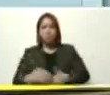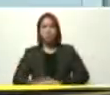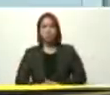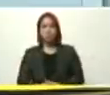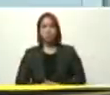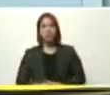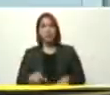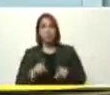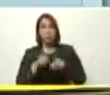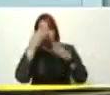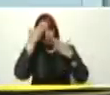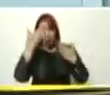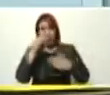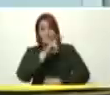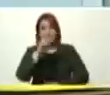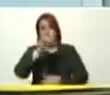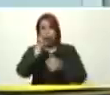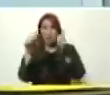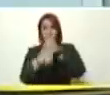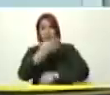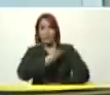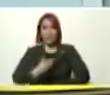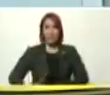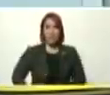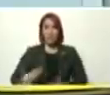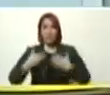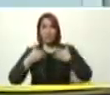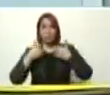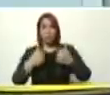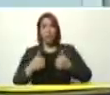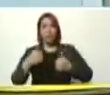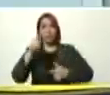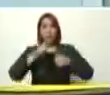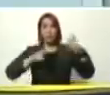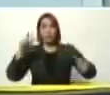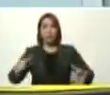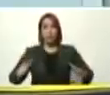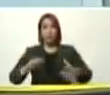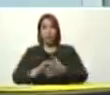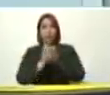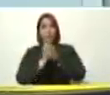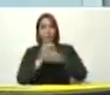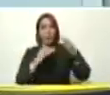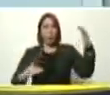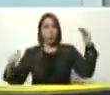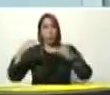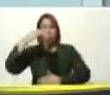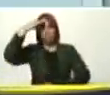Igualmente saludo al vicepresidente de Seguridad Ciudadana, compañero almirante